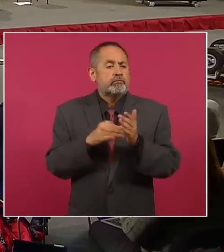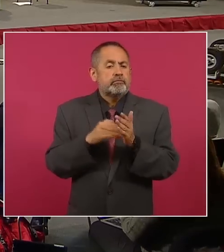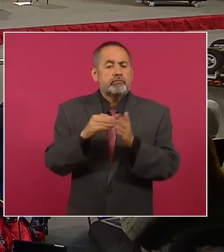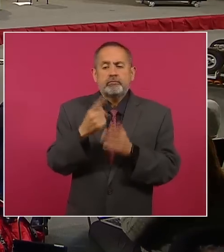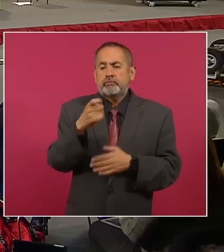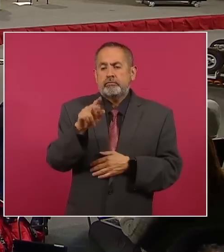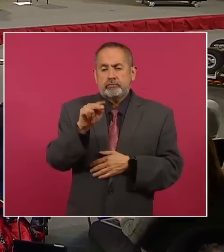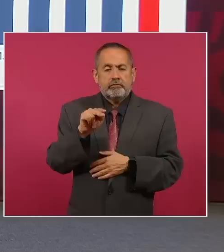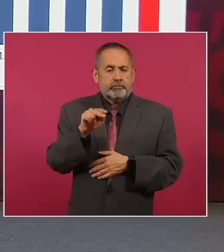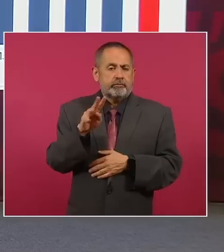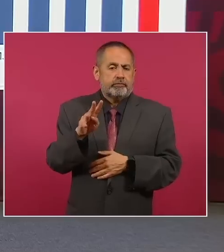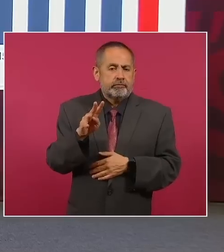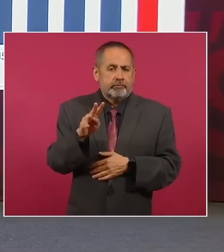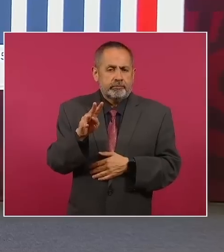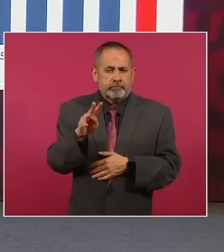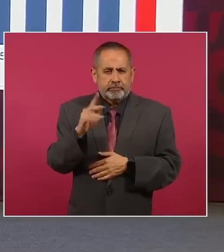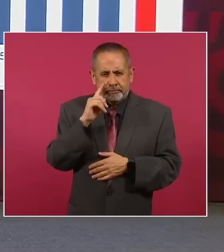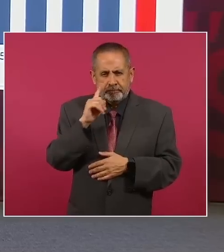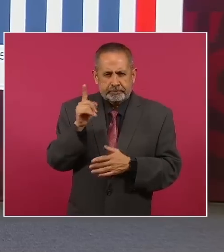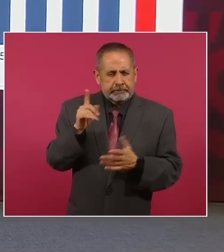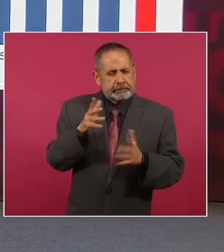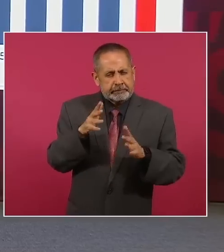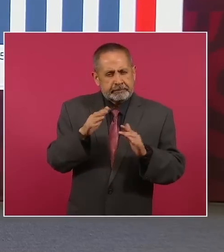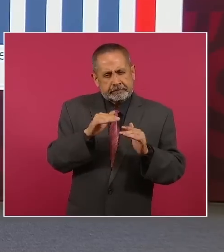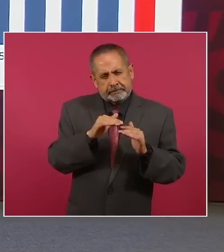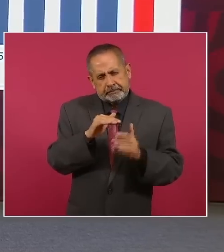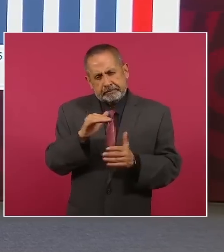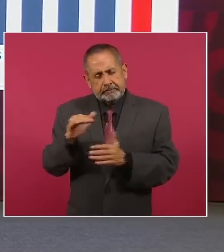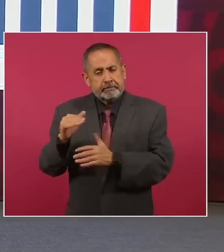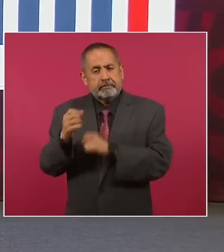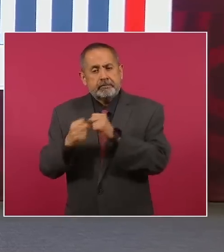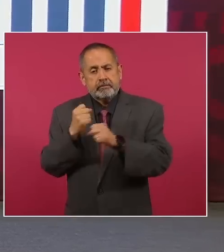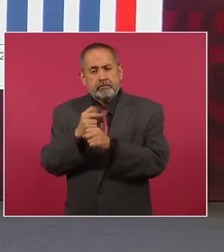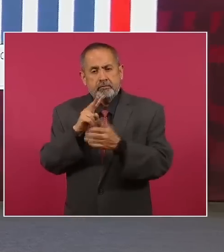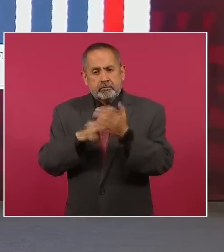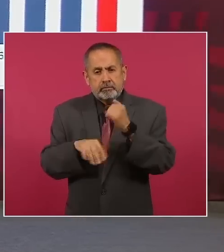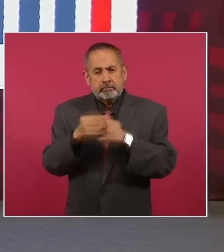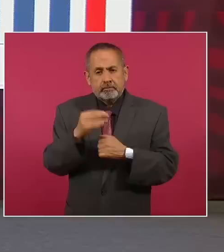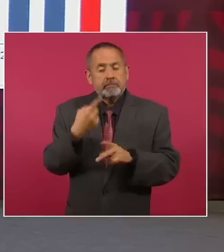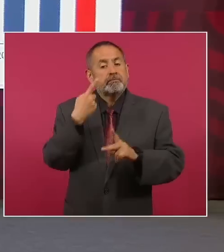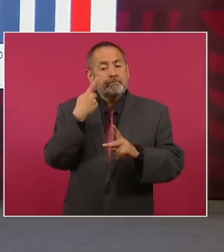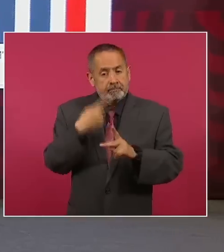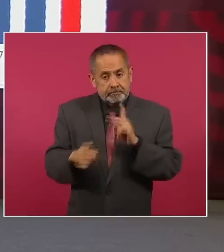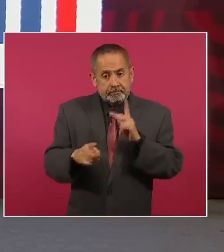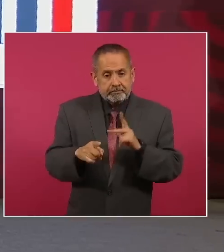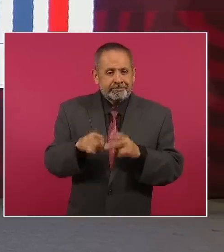1.184.000, más o menos ahí se mantuvieron hasta el 2014 y a partir